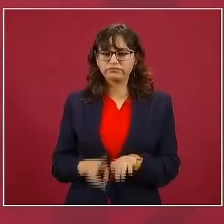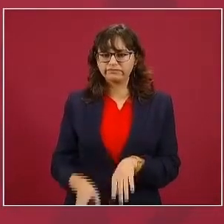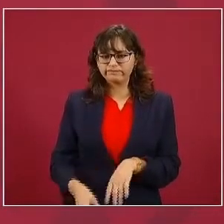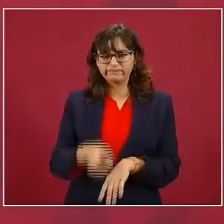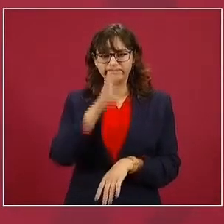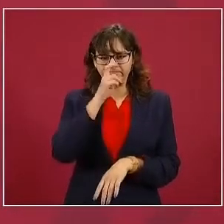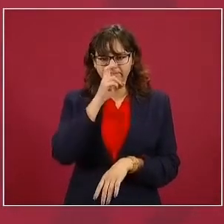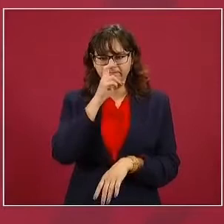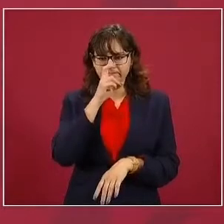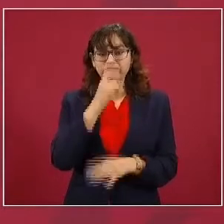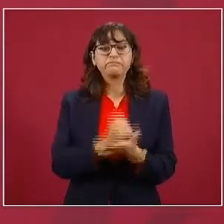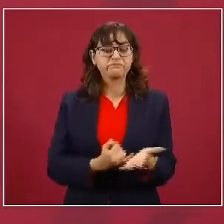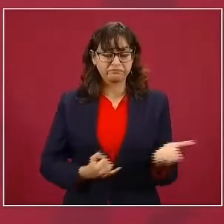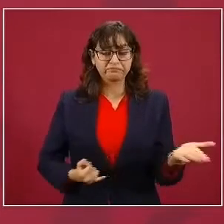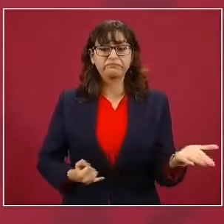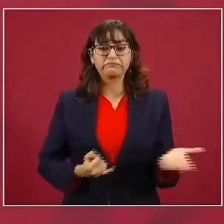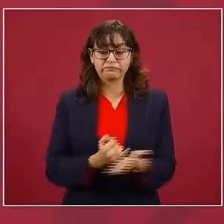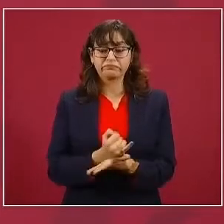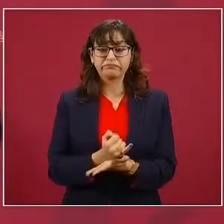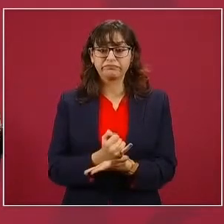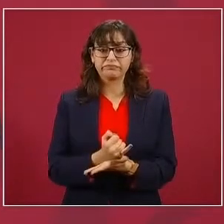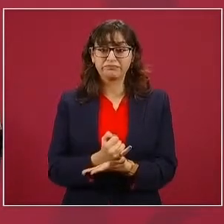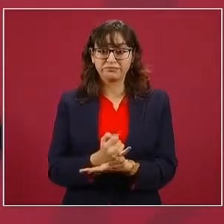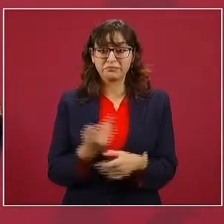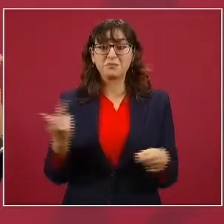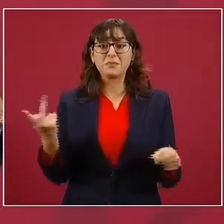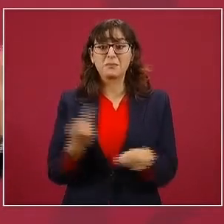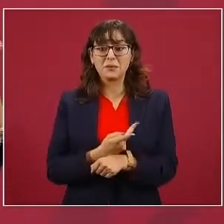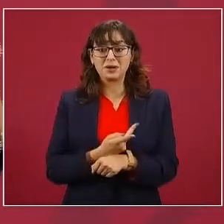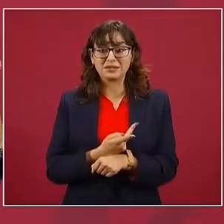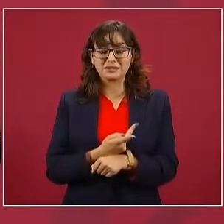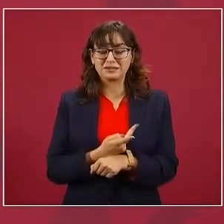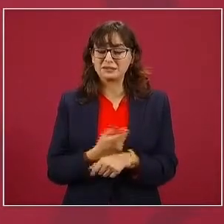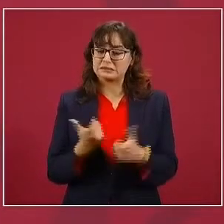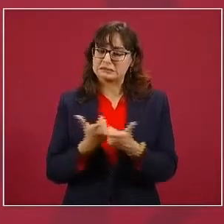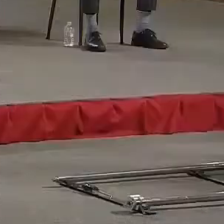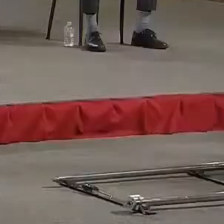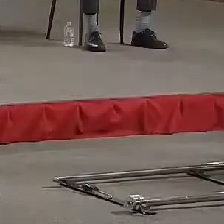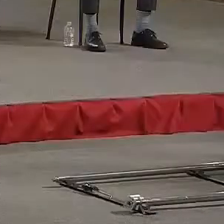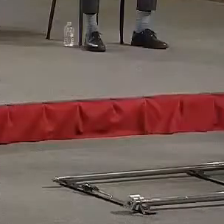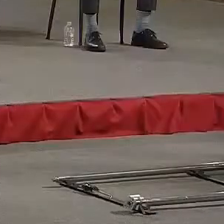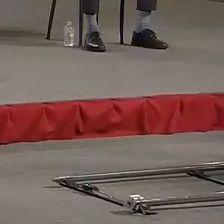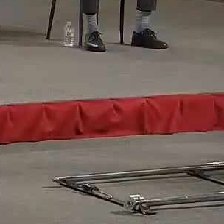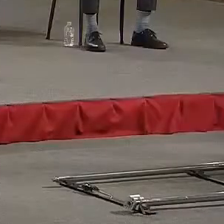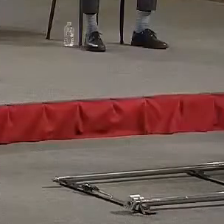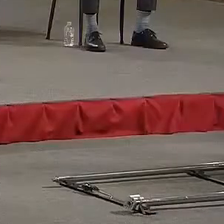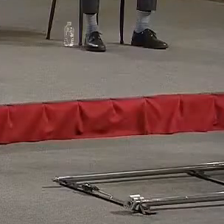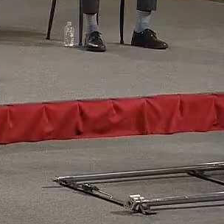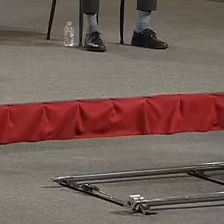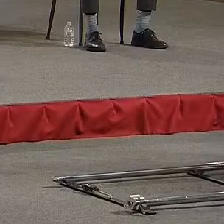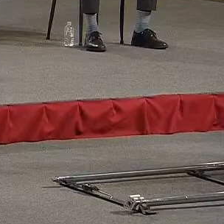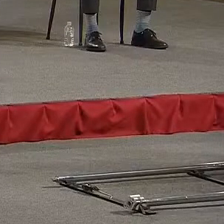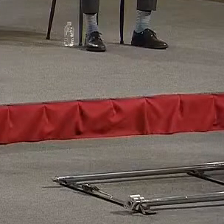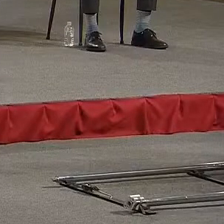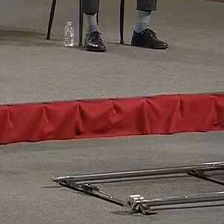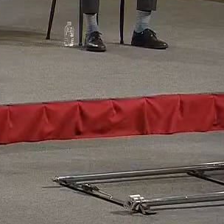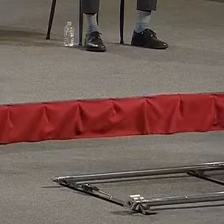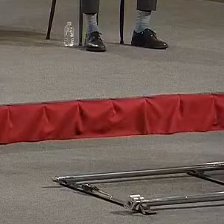o tomaron esa decisión y afectaron más de la cuenta sus